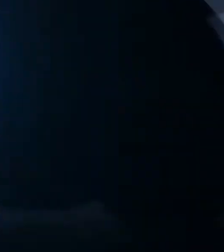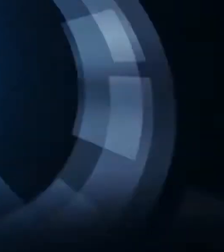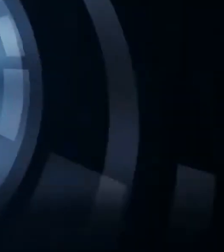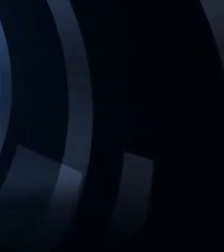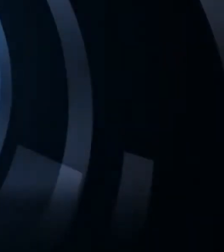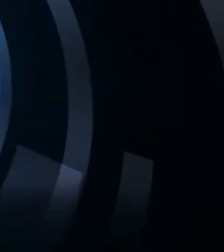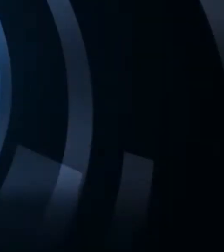¡Gracias!